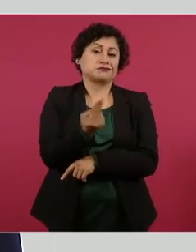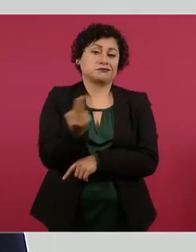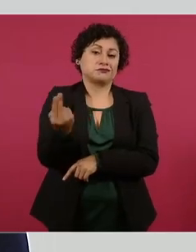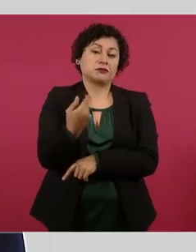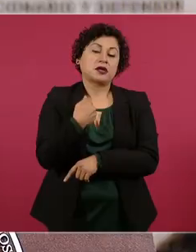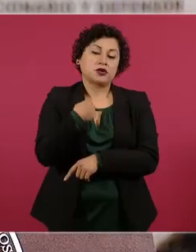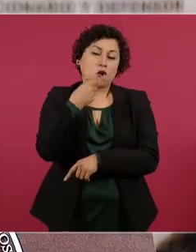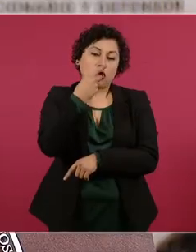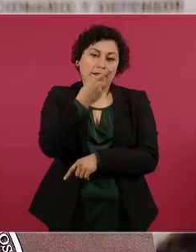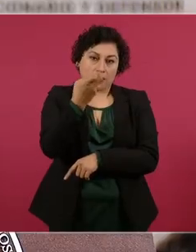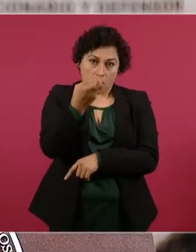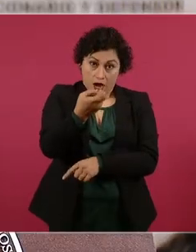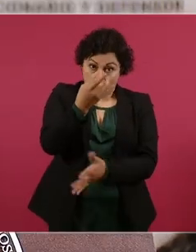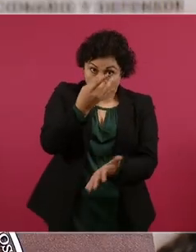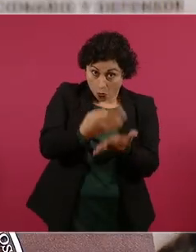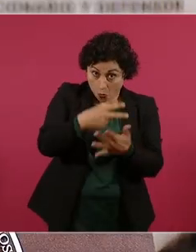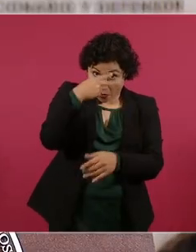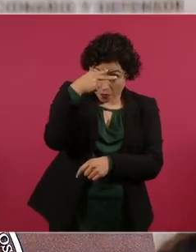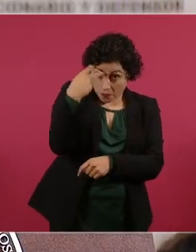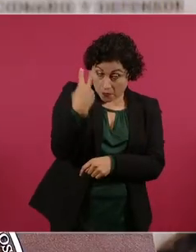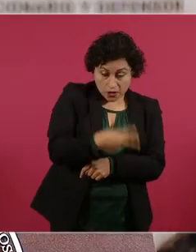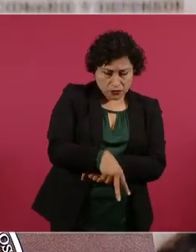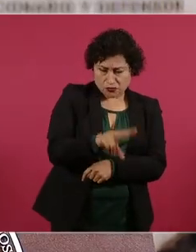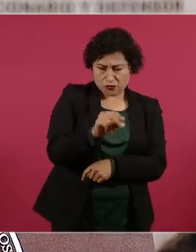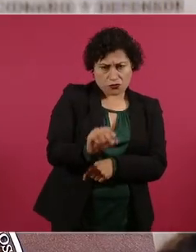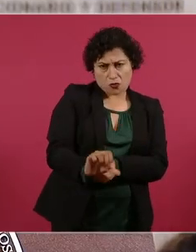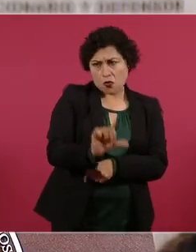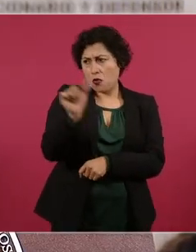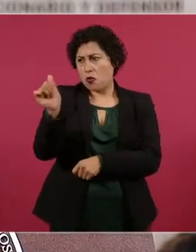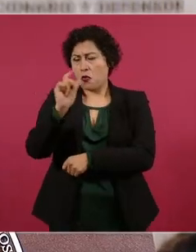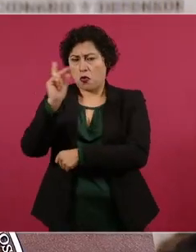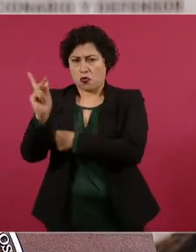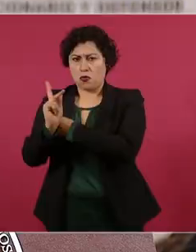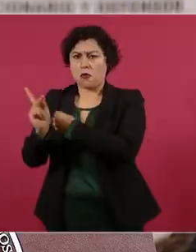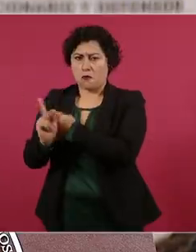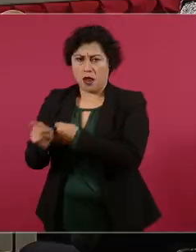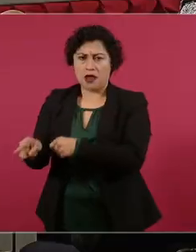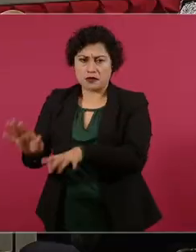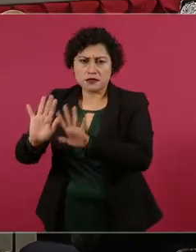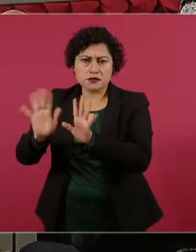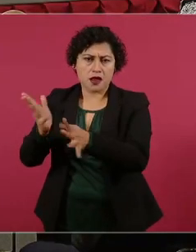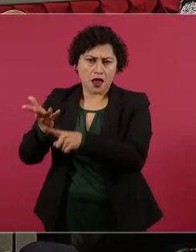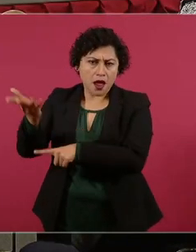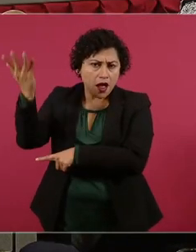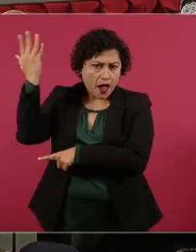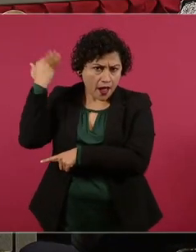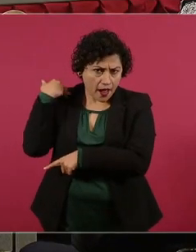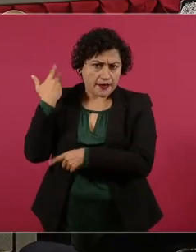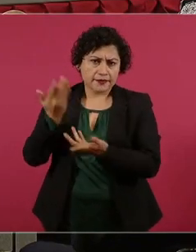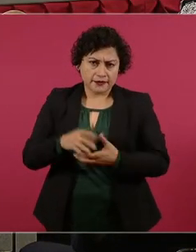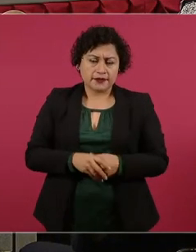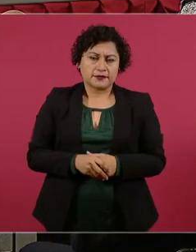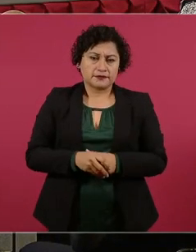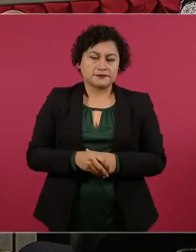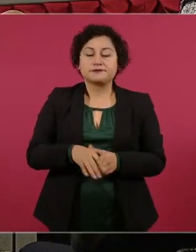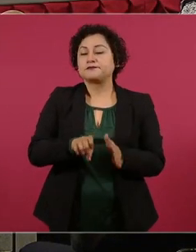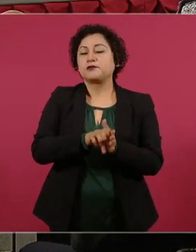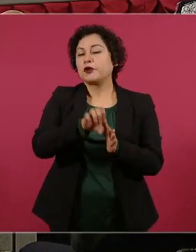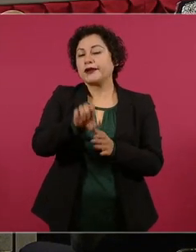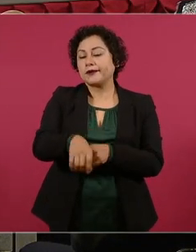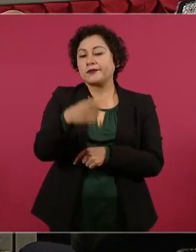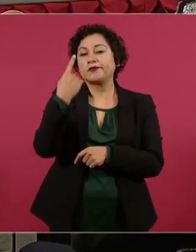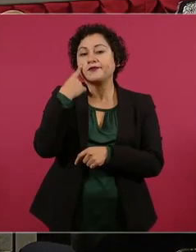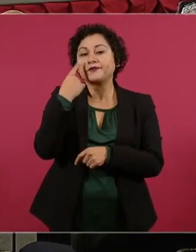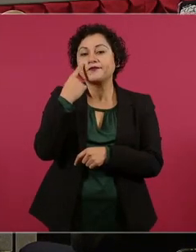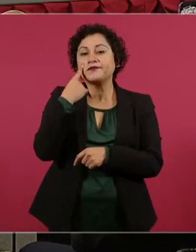ya ha pasado en Ecuador, Brasil y Perú con Lasso, Vox, Bolsonaro y Fujimori. Publican entrevistas en medios